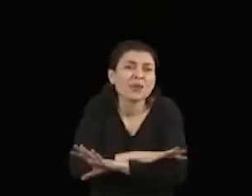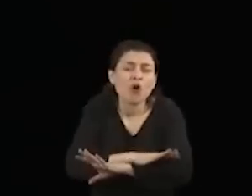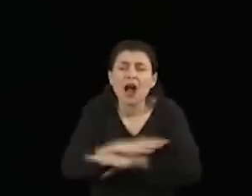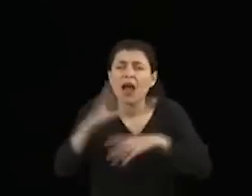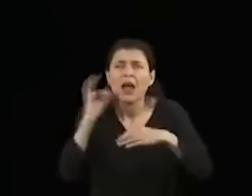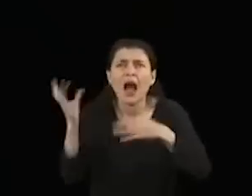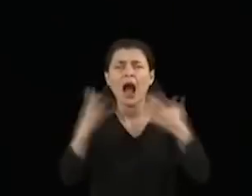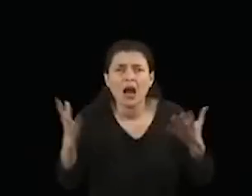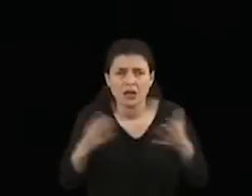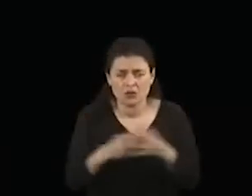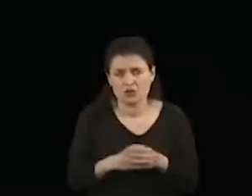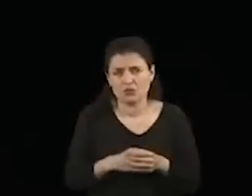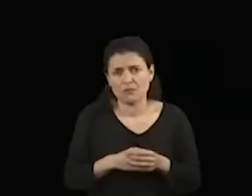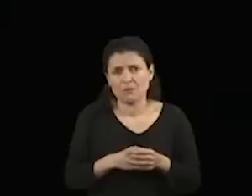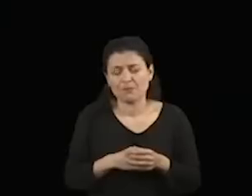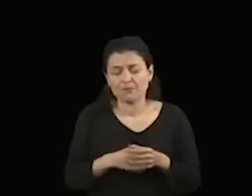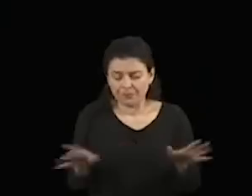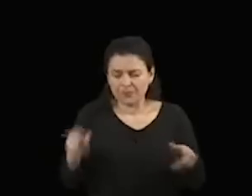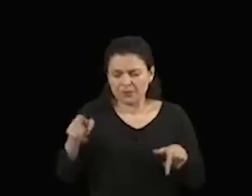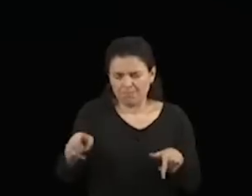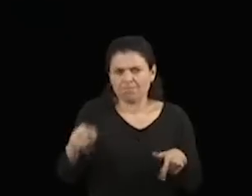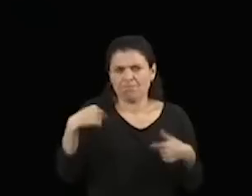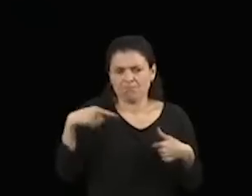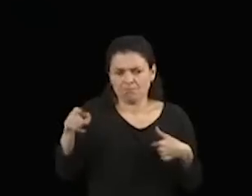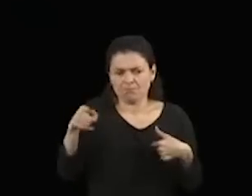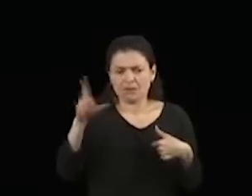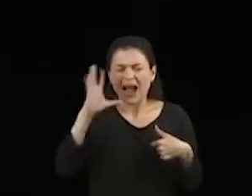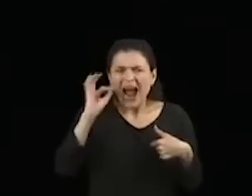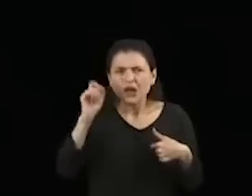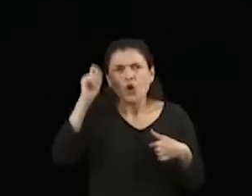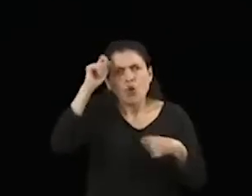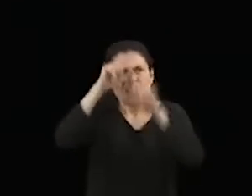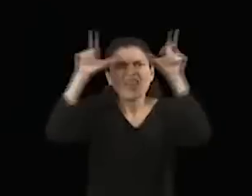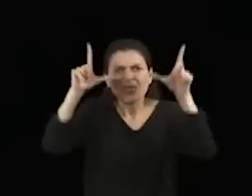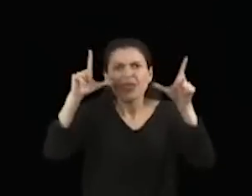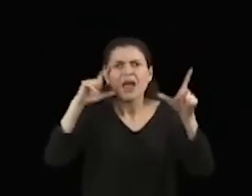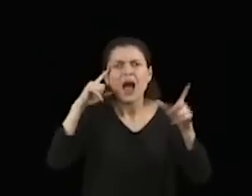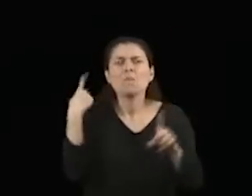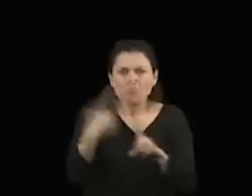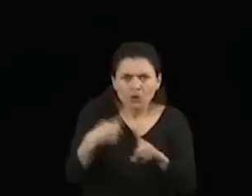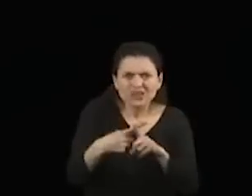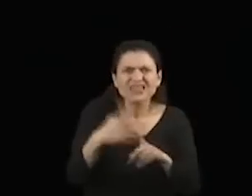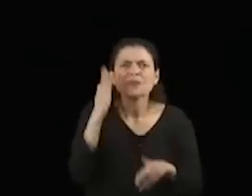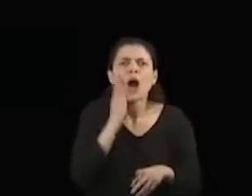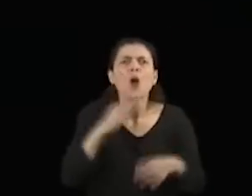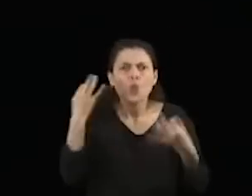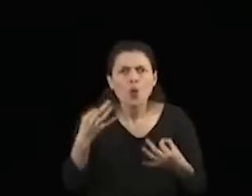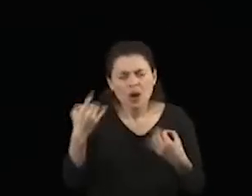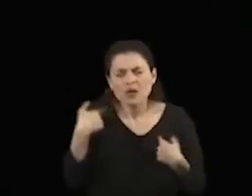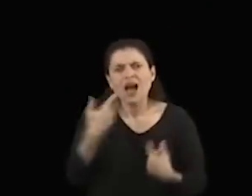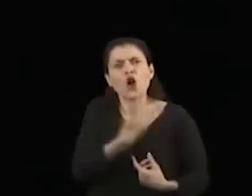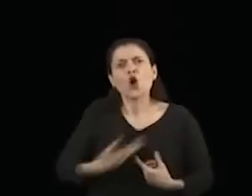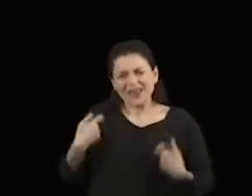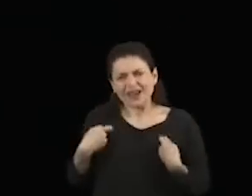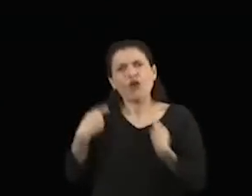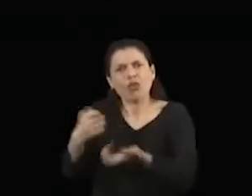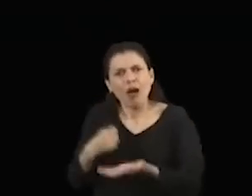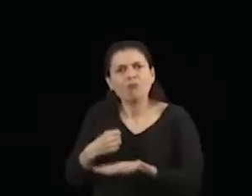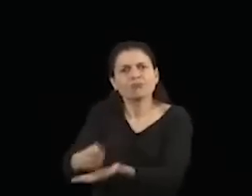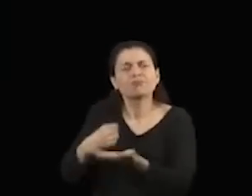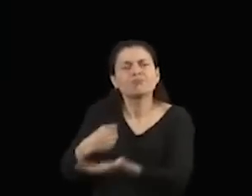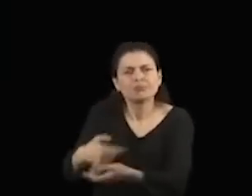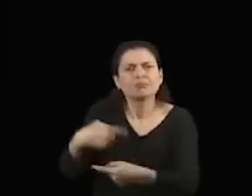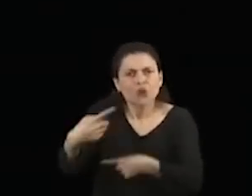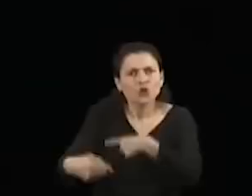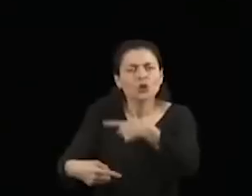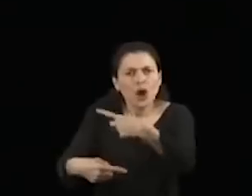y a partir de ahí toman una causa noble, que es dar esa asistencia, y después la